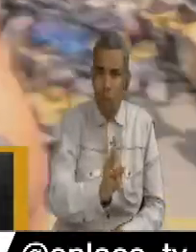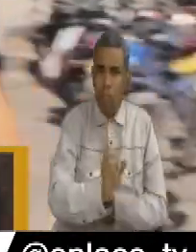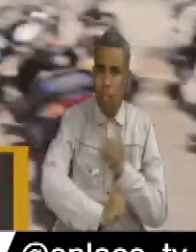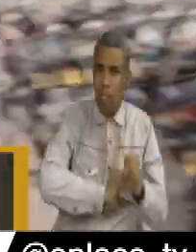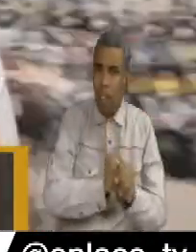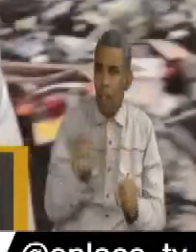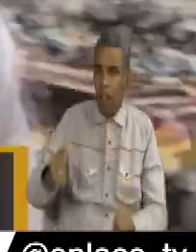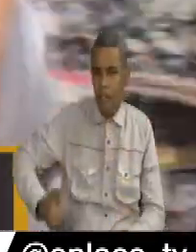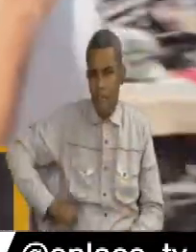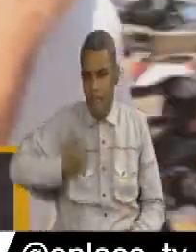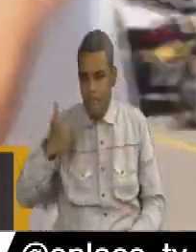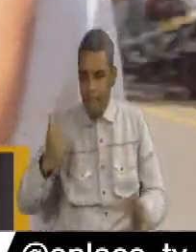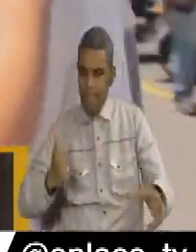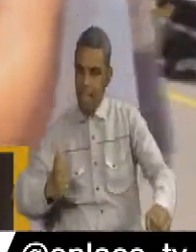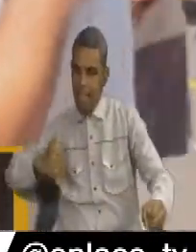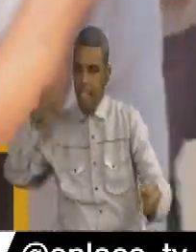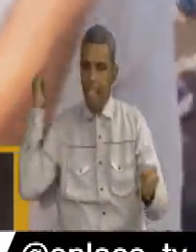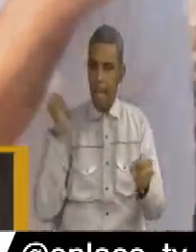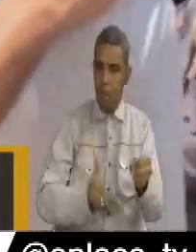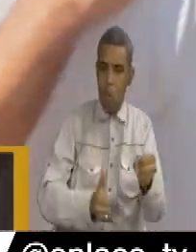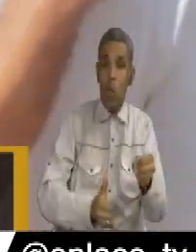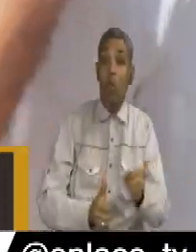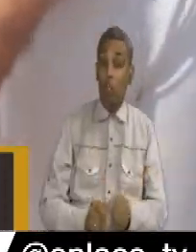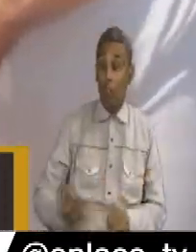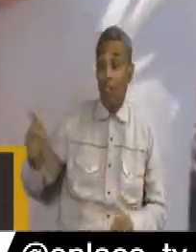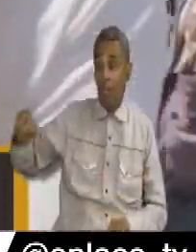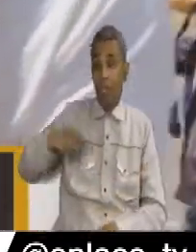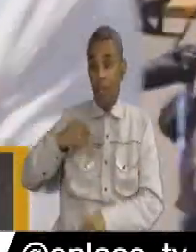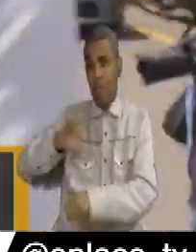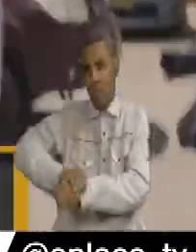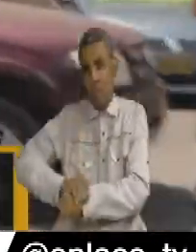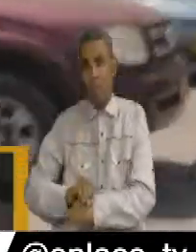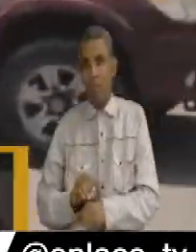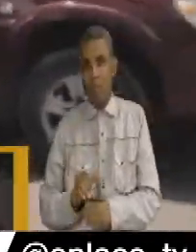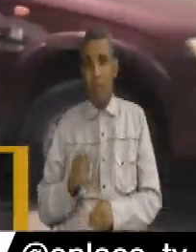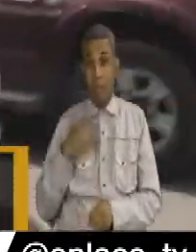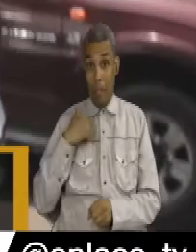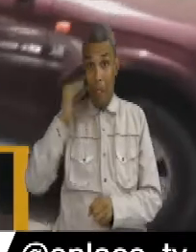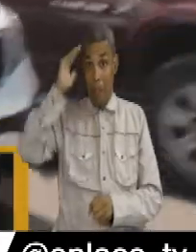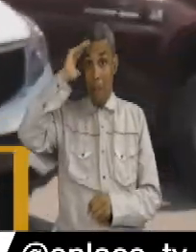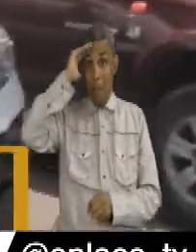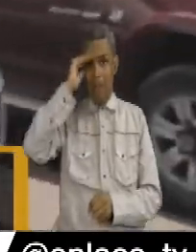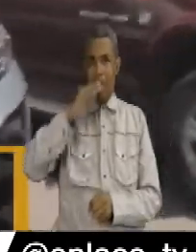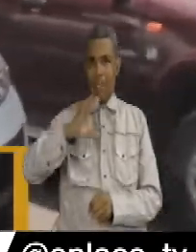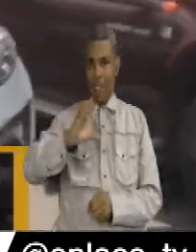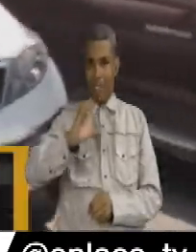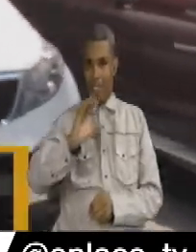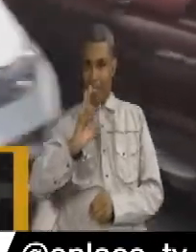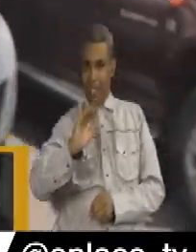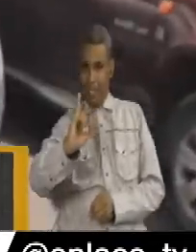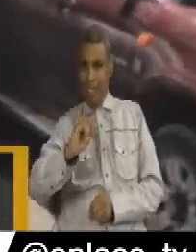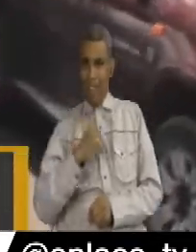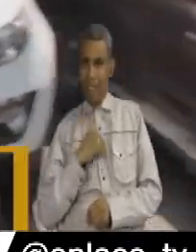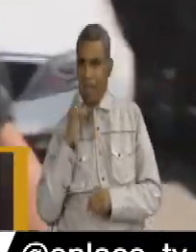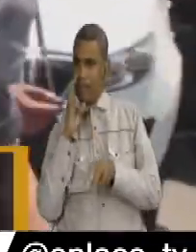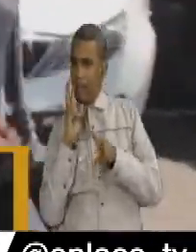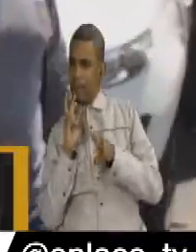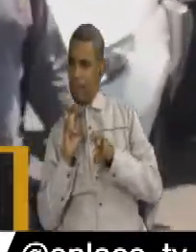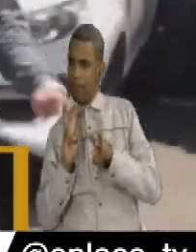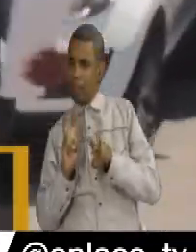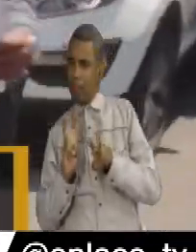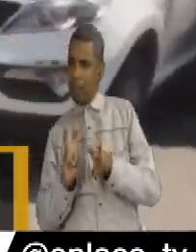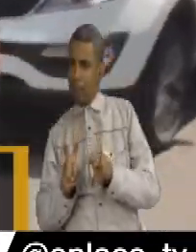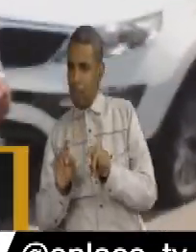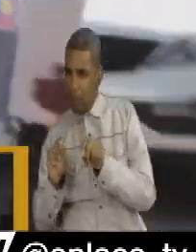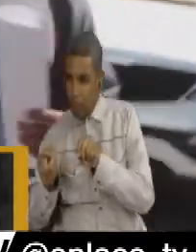Este caso ha sido investigado por 2 años aproximadamente, y ahora este detenido deberá enfrentar cargos por